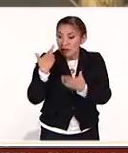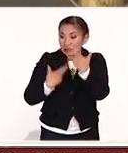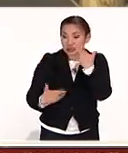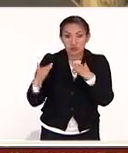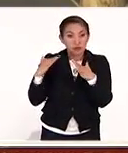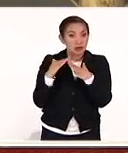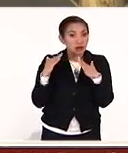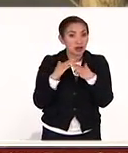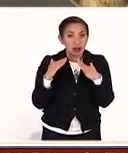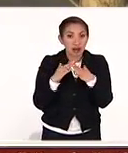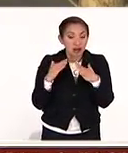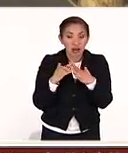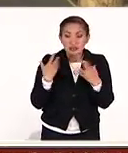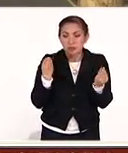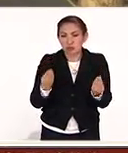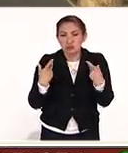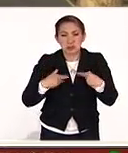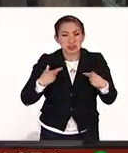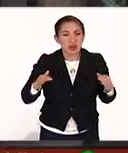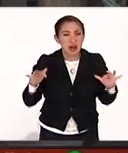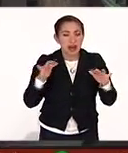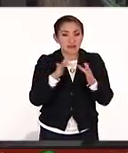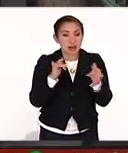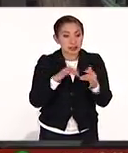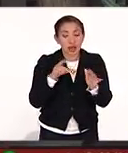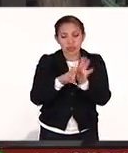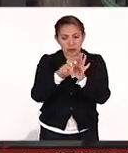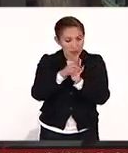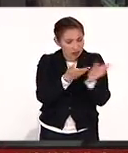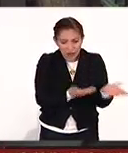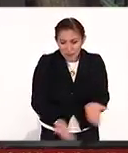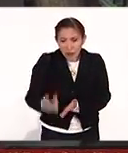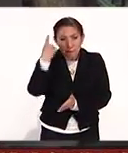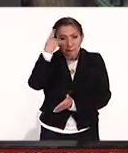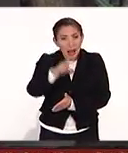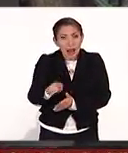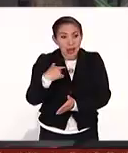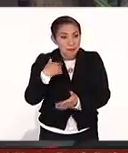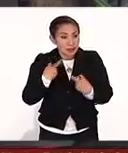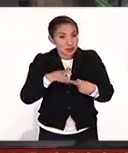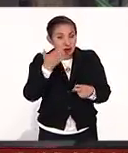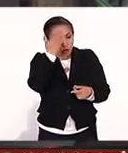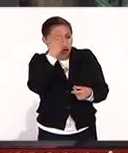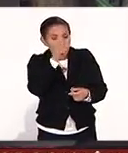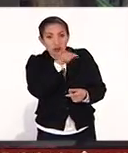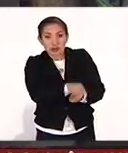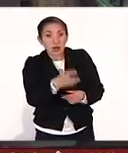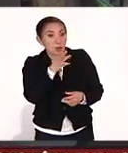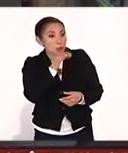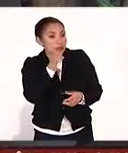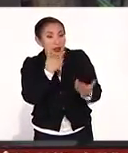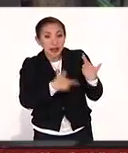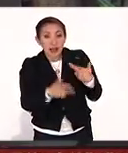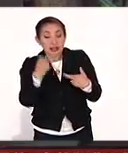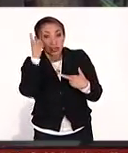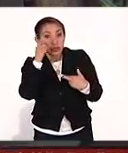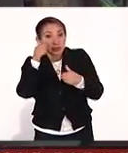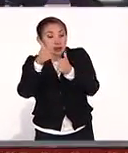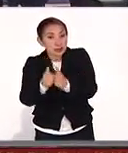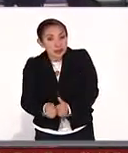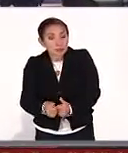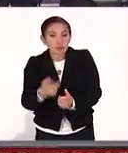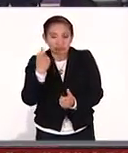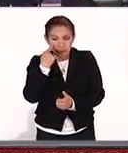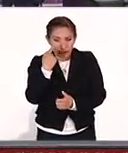sus casas, miles de franceses ofrecieron sus departamentos y sus casas para que desconocidos que no podían regresar a las suyas se quedaran a dormir allí.